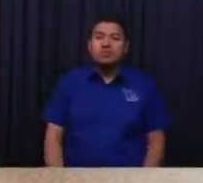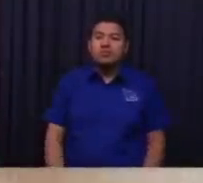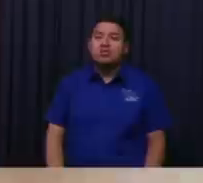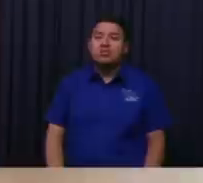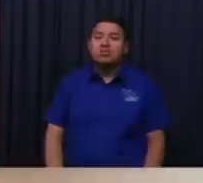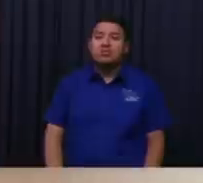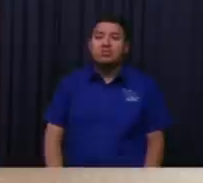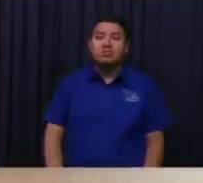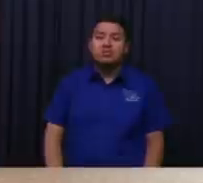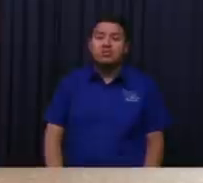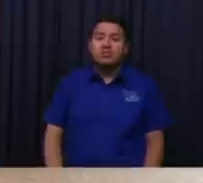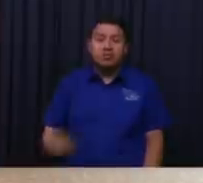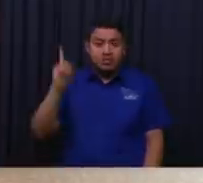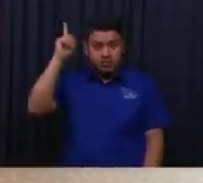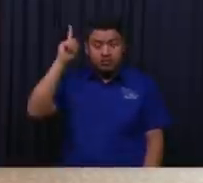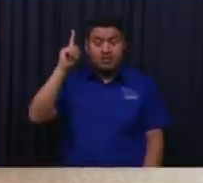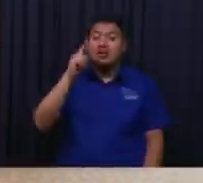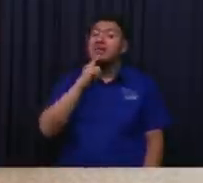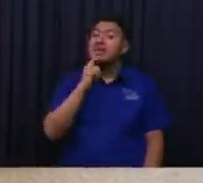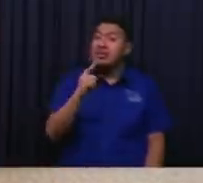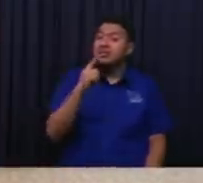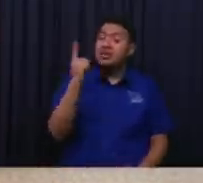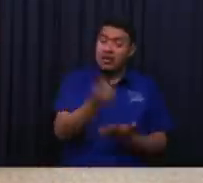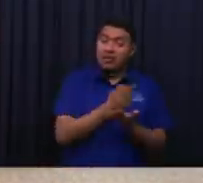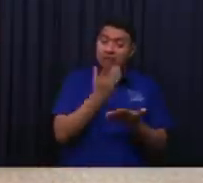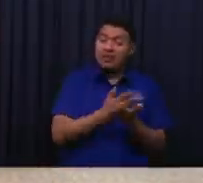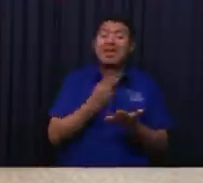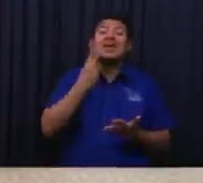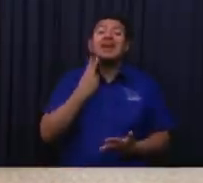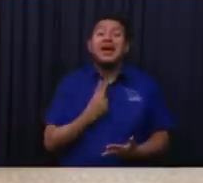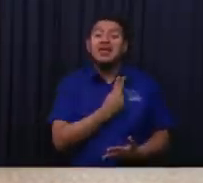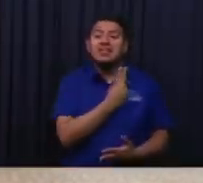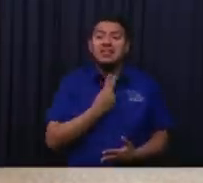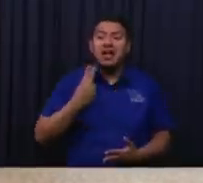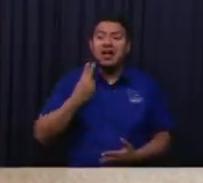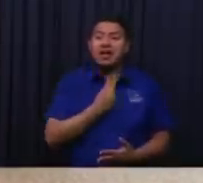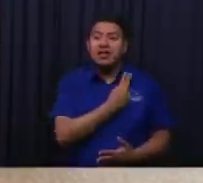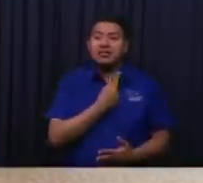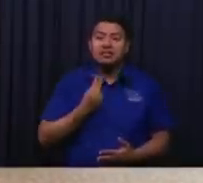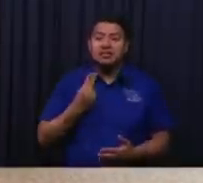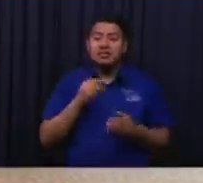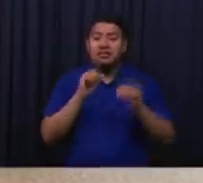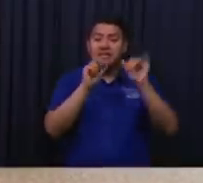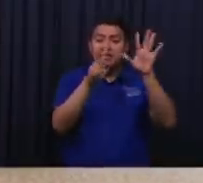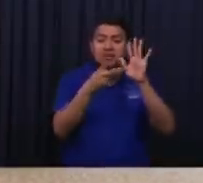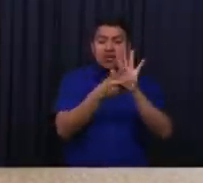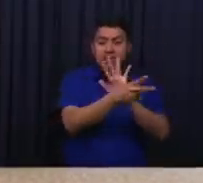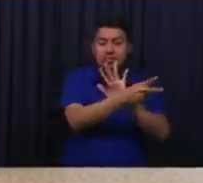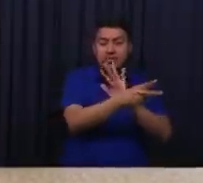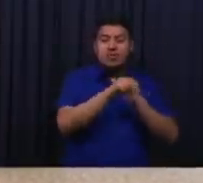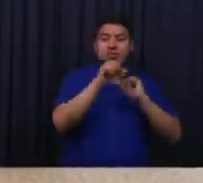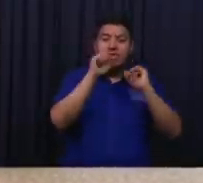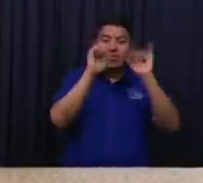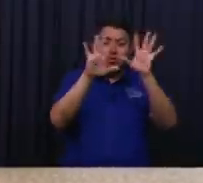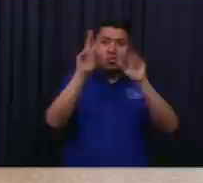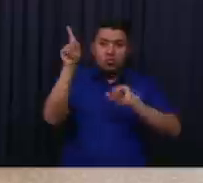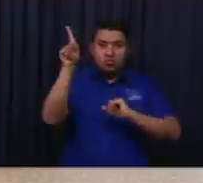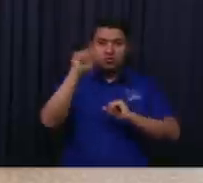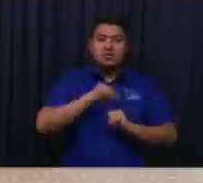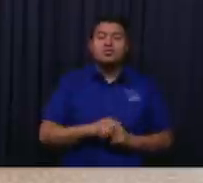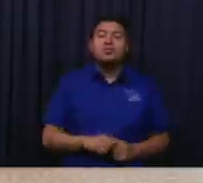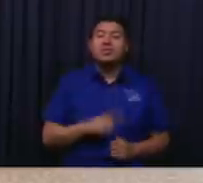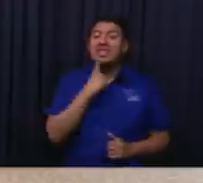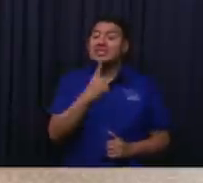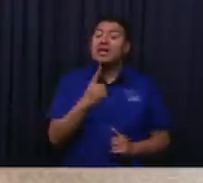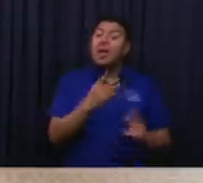Y vimos 7:12 del Cantar de los Cantares, 7:11 y 12 del Cantar de los Cantares, en